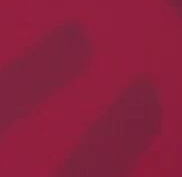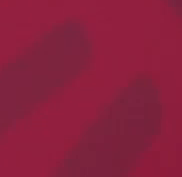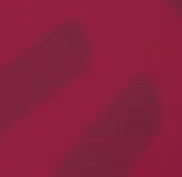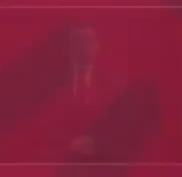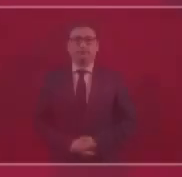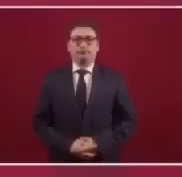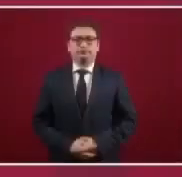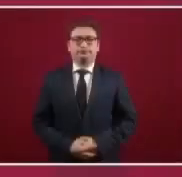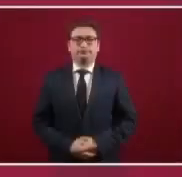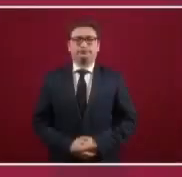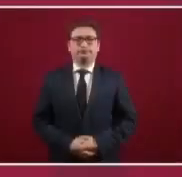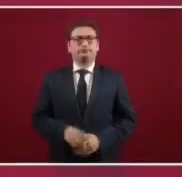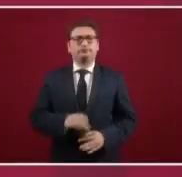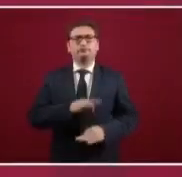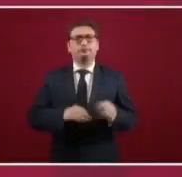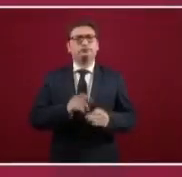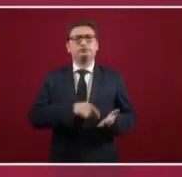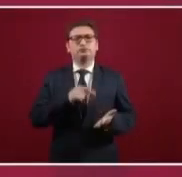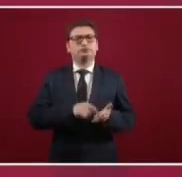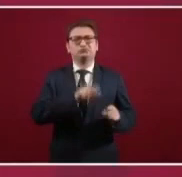en todos lados